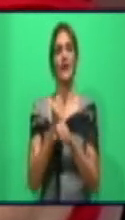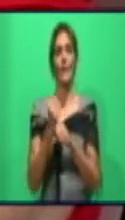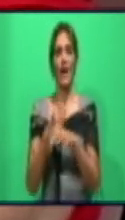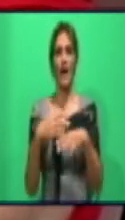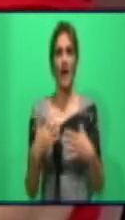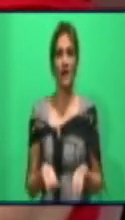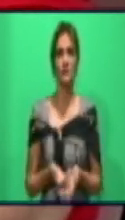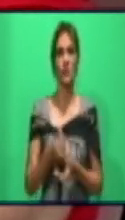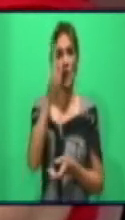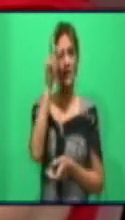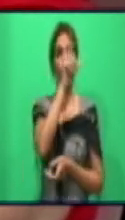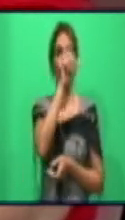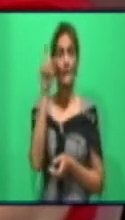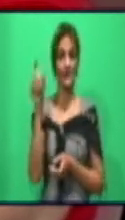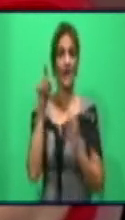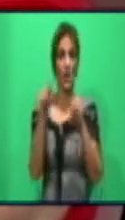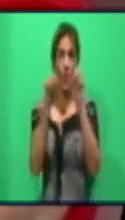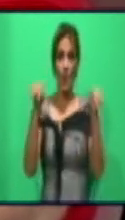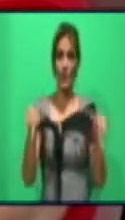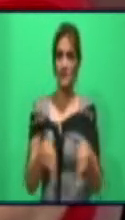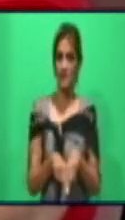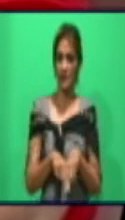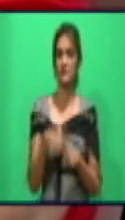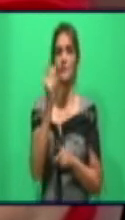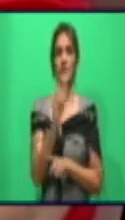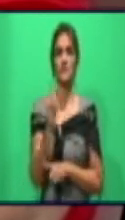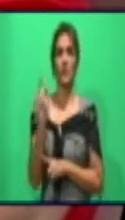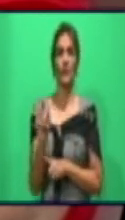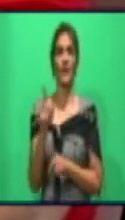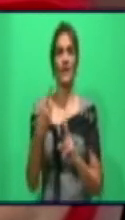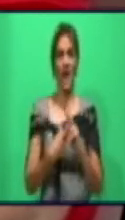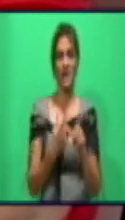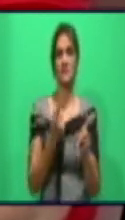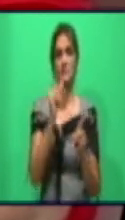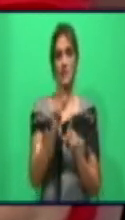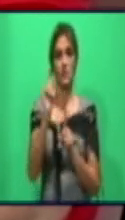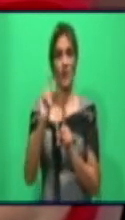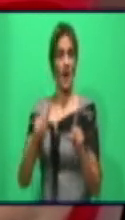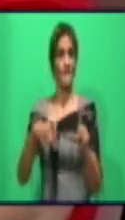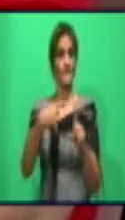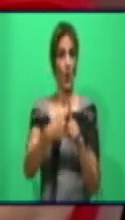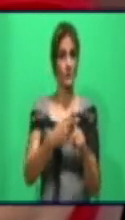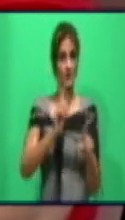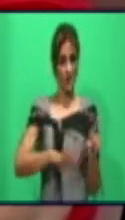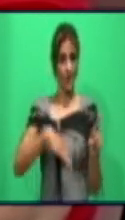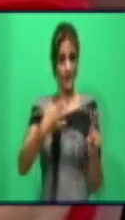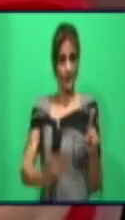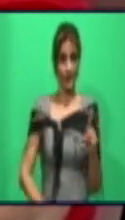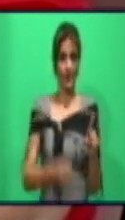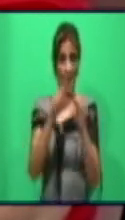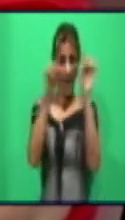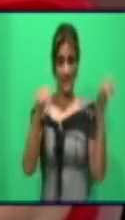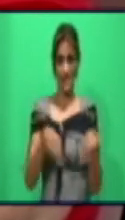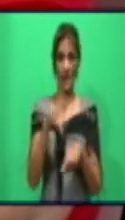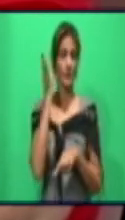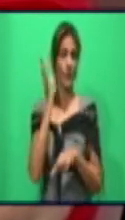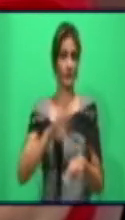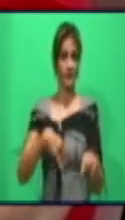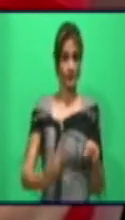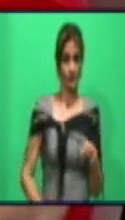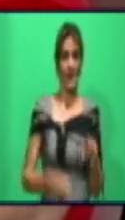Hospital Carlos Manuel de Céspedes a raíz de casos positivos que salieron ahí en esta maternidad. Se han tomado todas las medidas ahí,